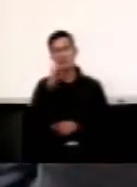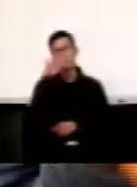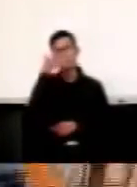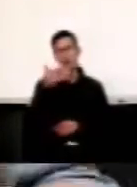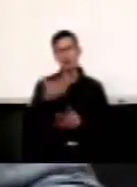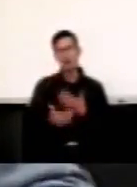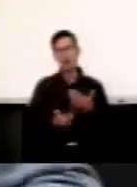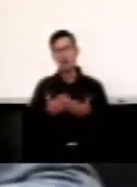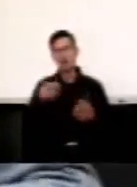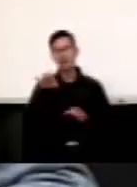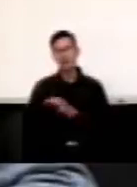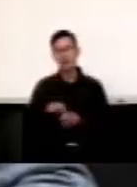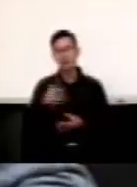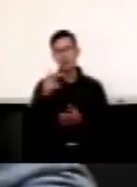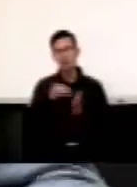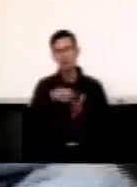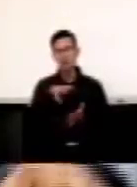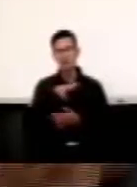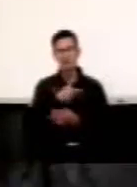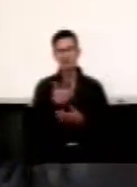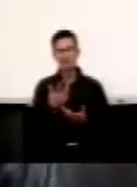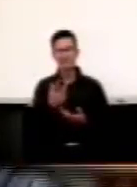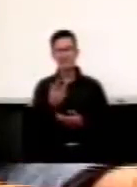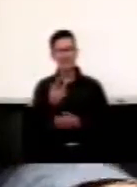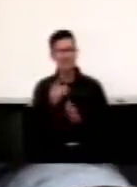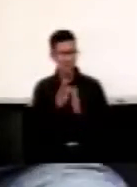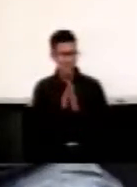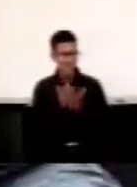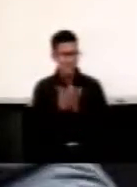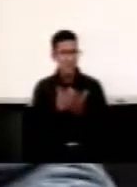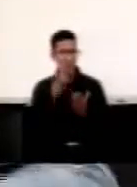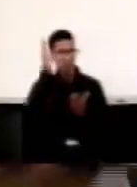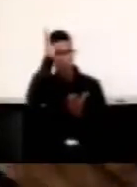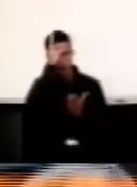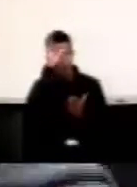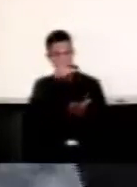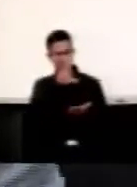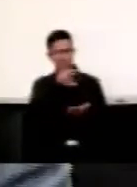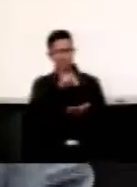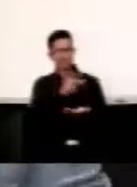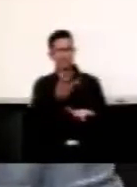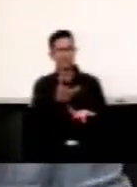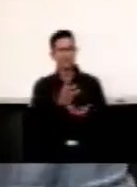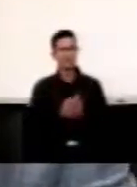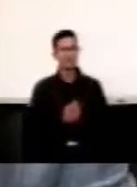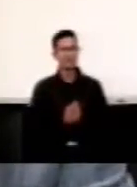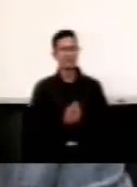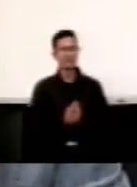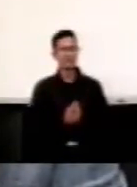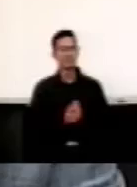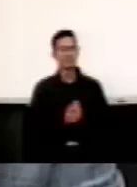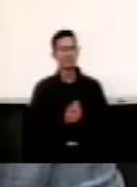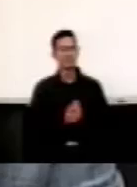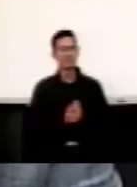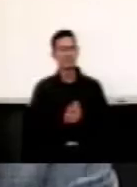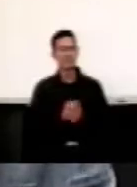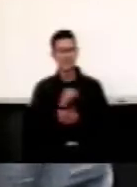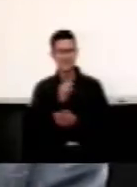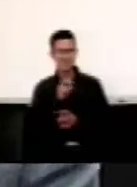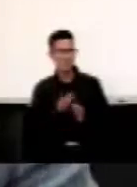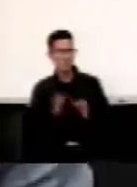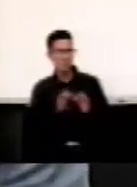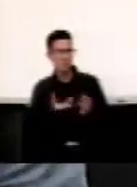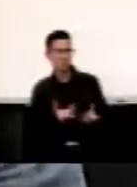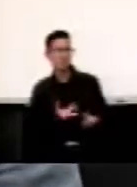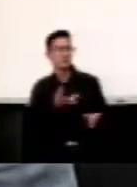no es un libro coyuntural. Termina hablando de la coyuntura porque es muy importante, pero hace un